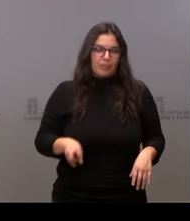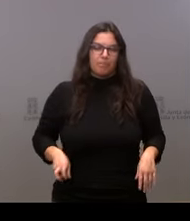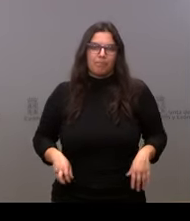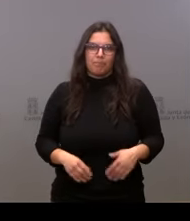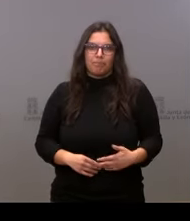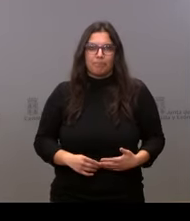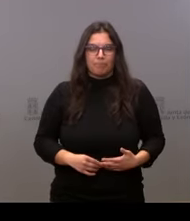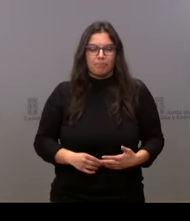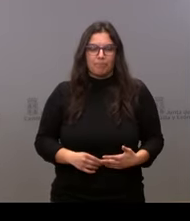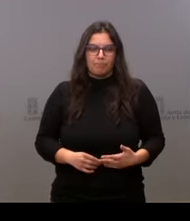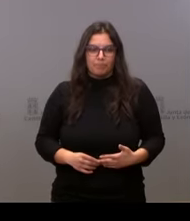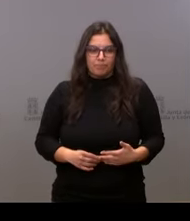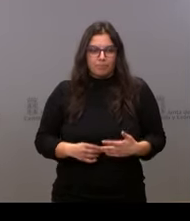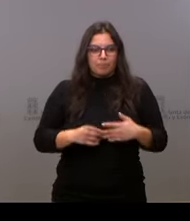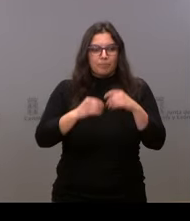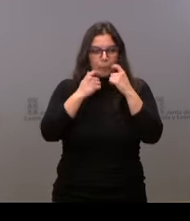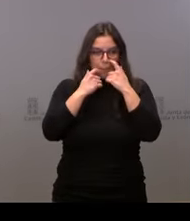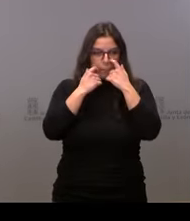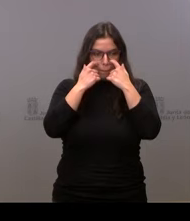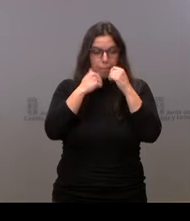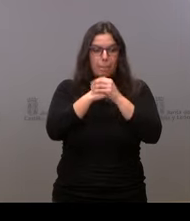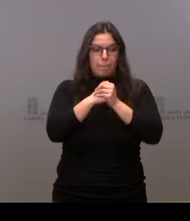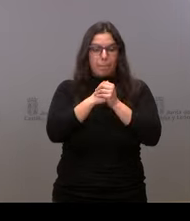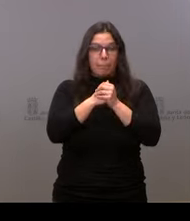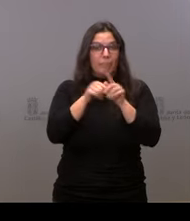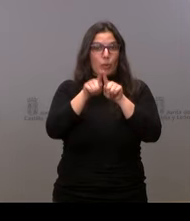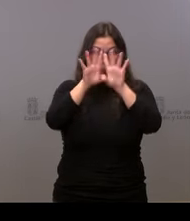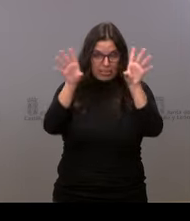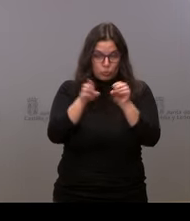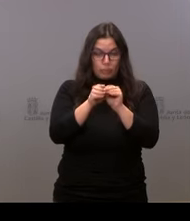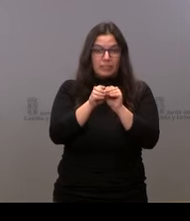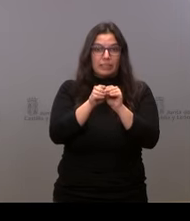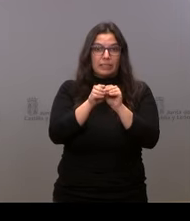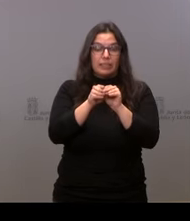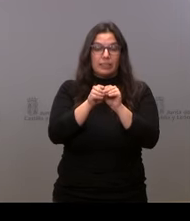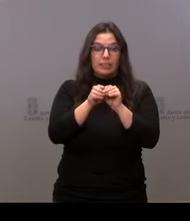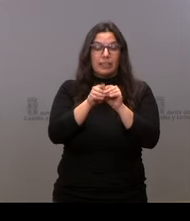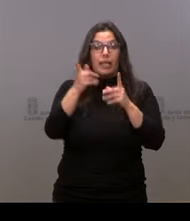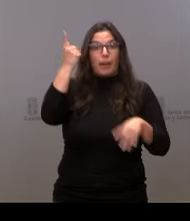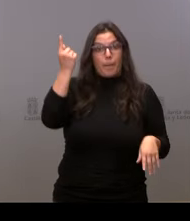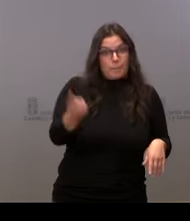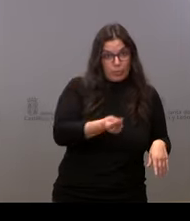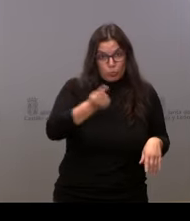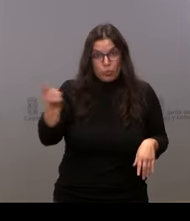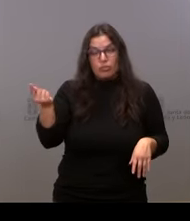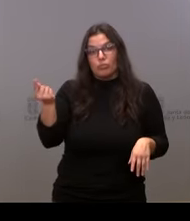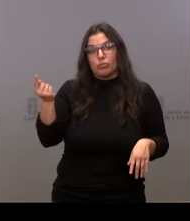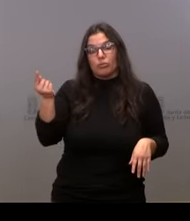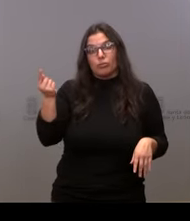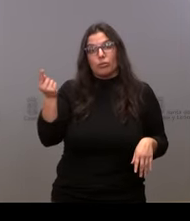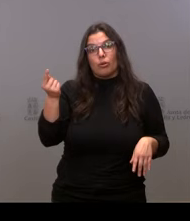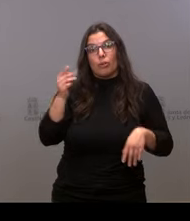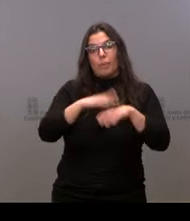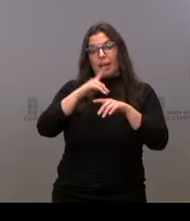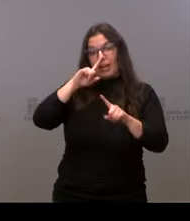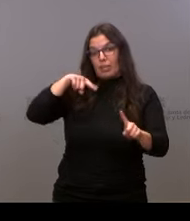plan presidente como resumen el presupuesto la aprobación del presupuesto para el año